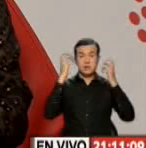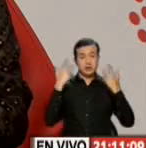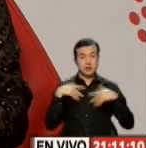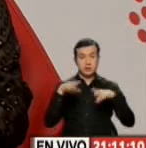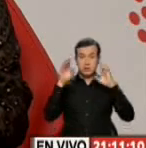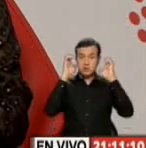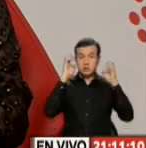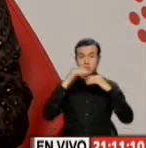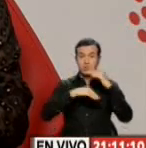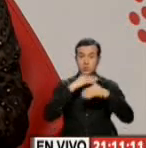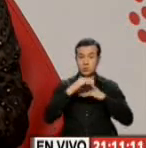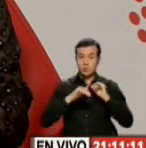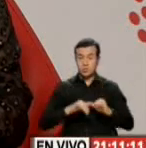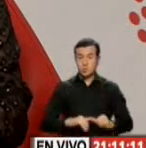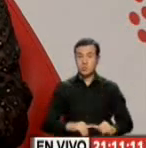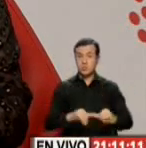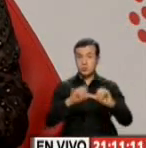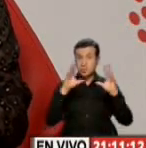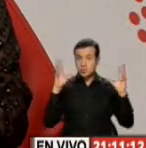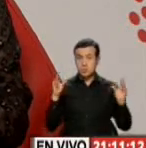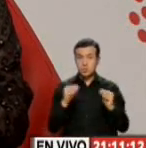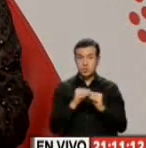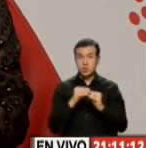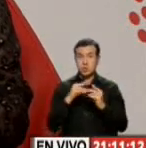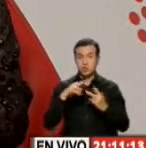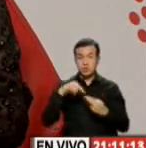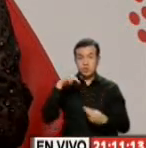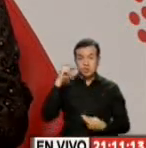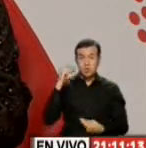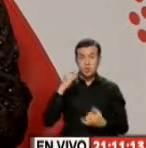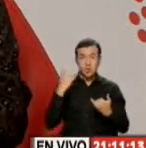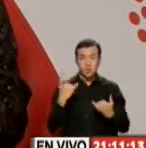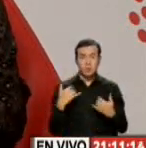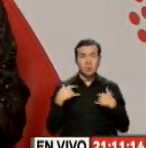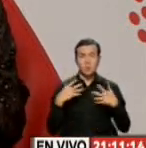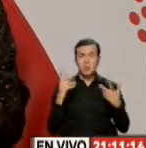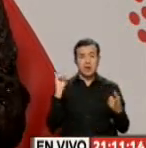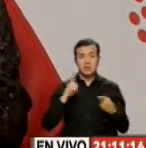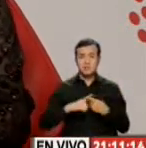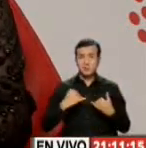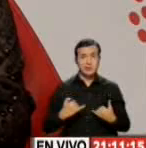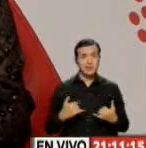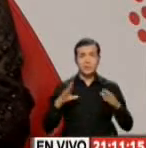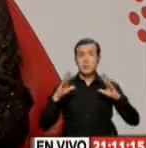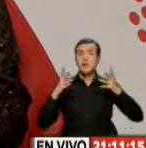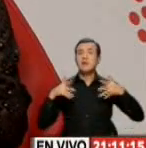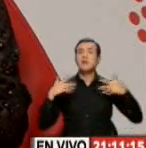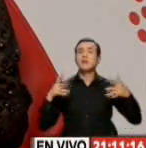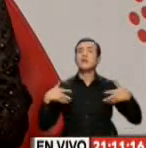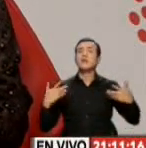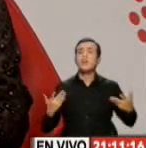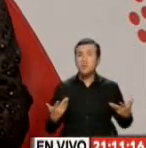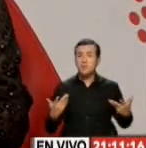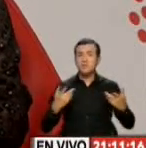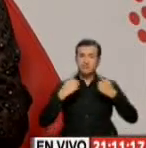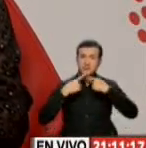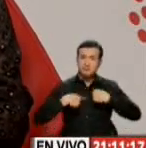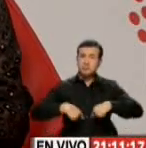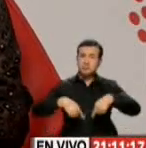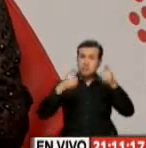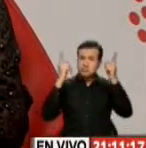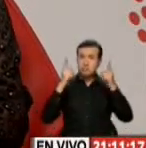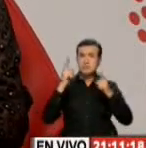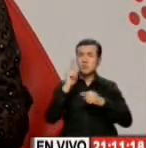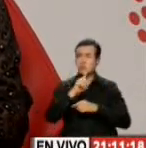va teniendo ya una conformación regional, pero lo que no ha existido hasta ahora, en realidad, ha sido un pronunciamiento